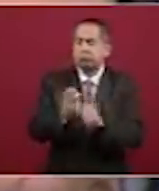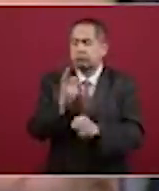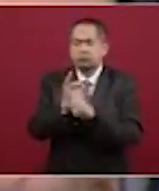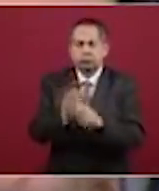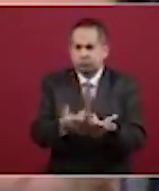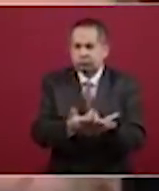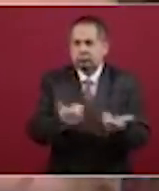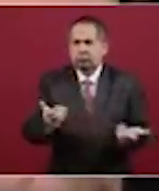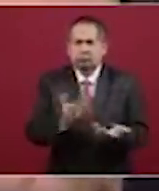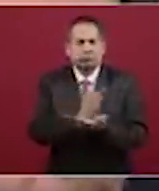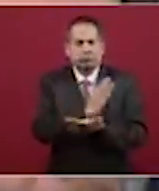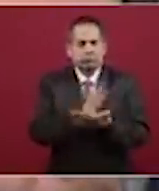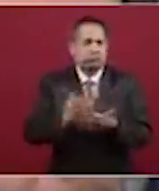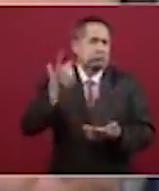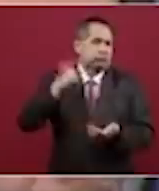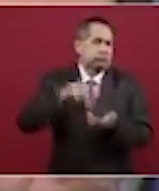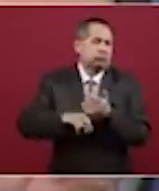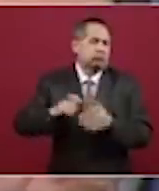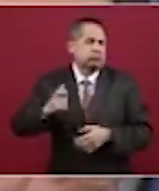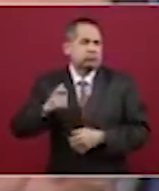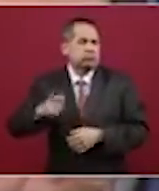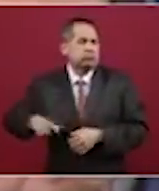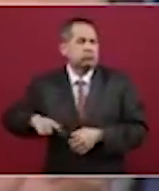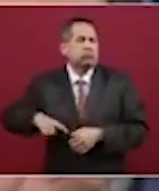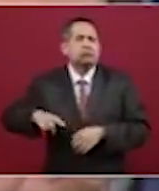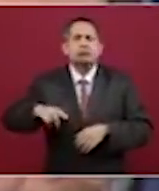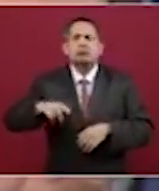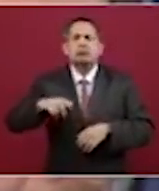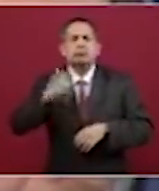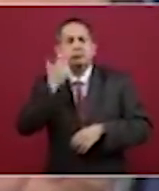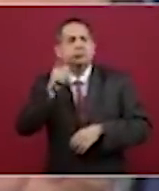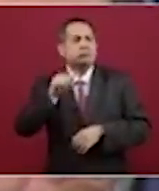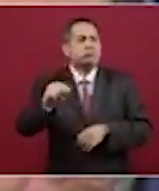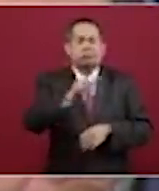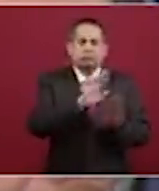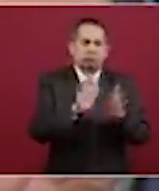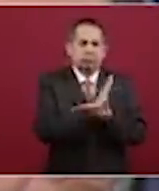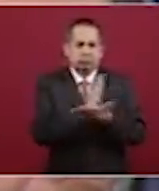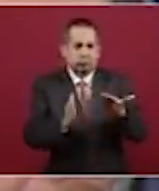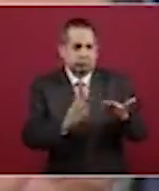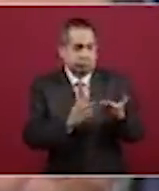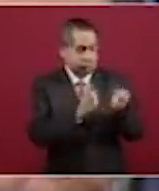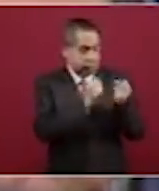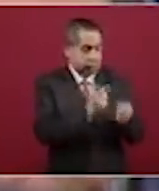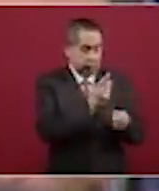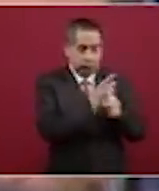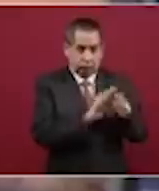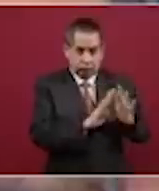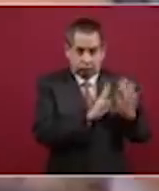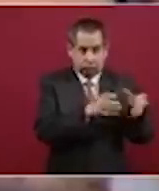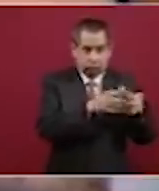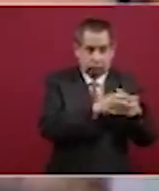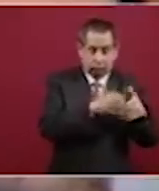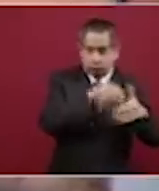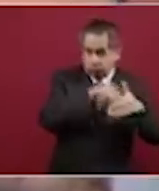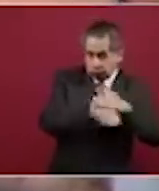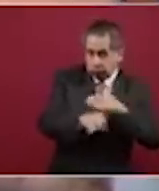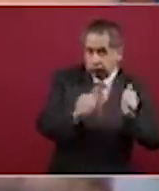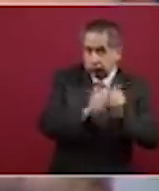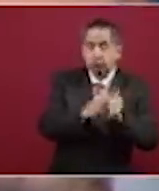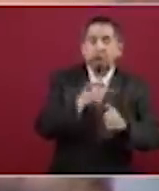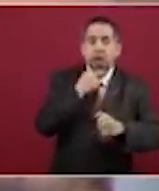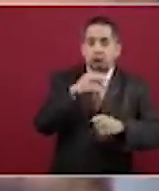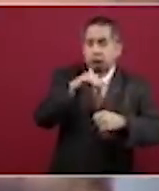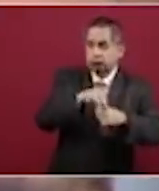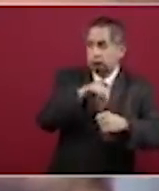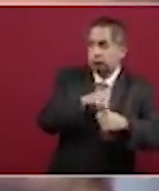que era una preocupación de los gobernadores? Es decir, ¿este nuevo gabinete de seguridad tendrá voz y voto